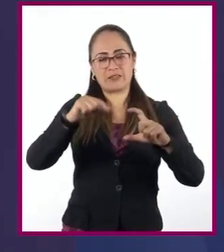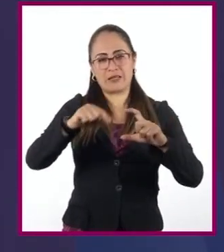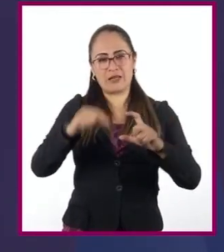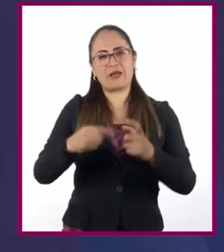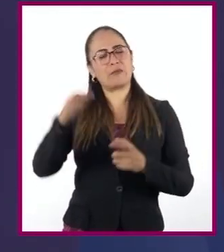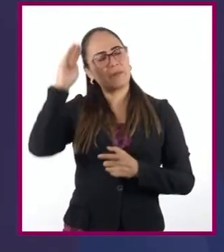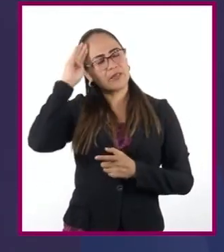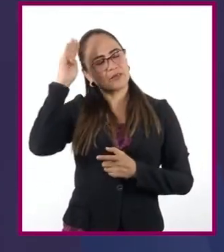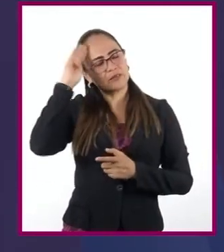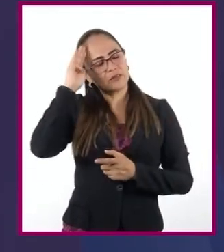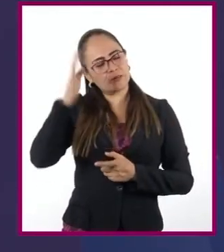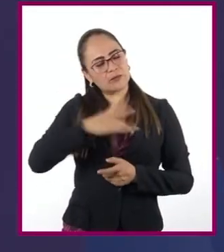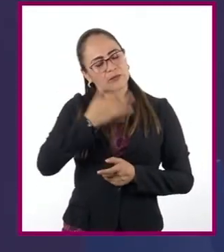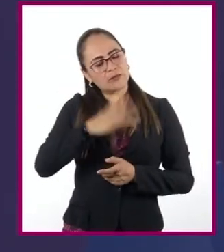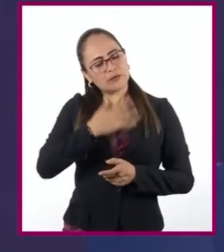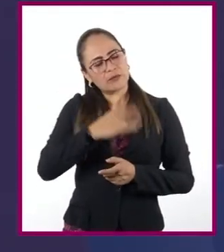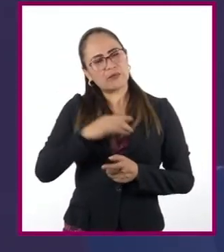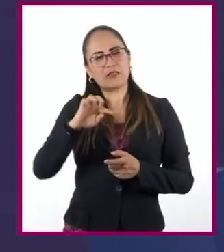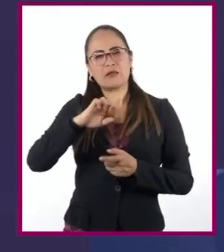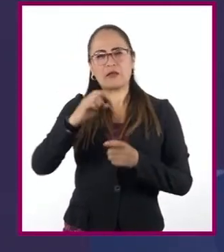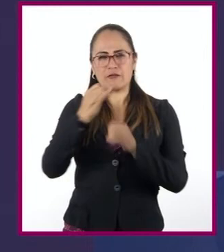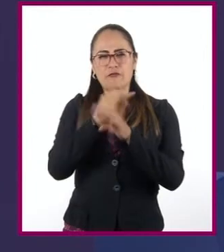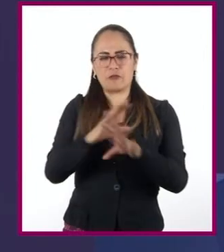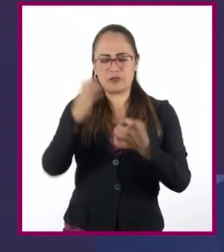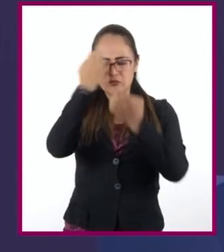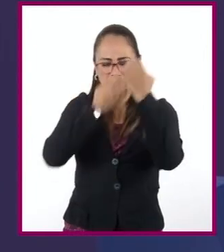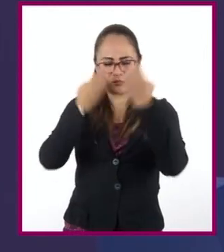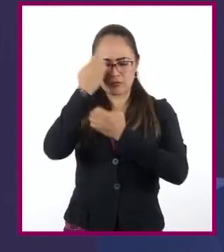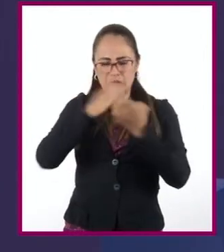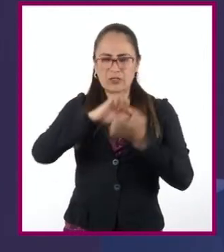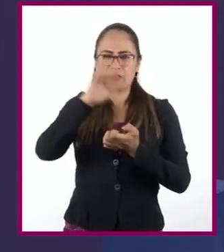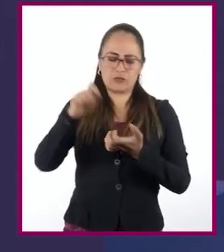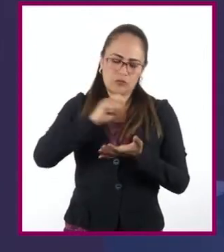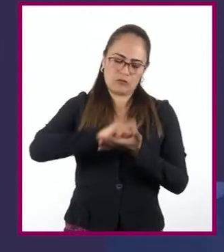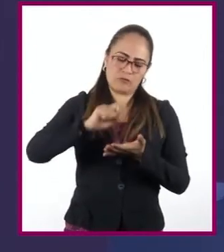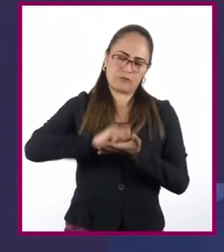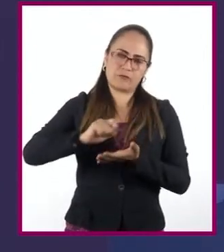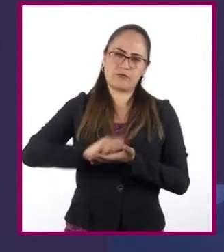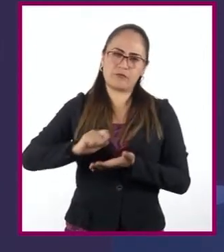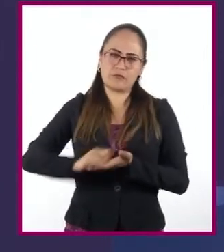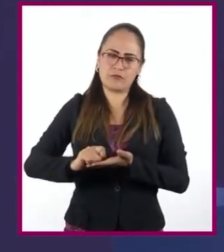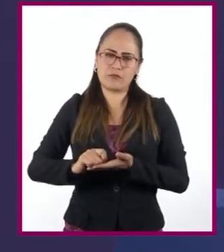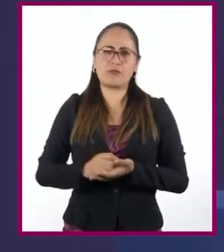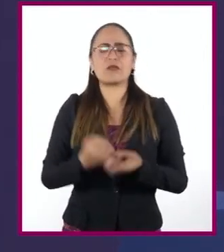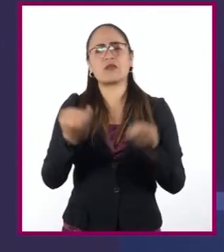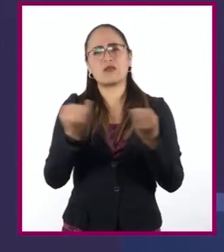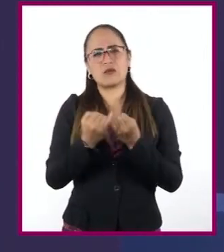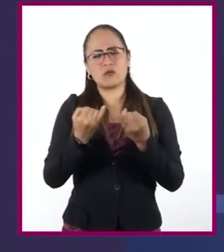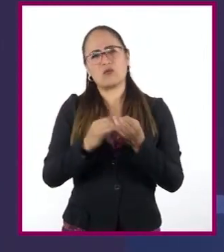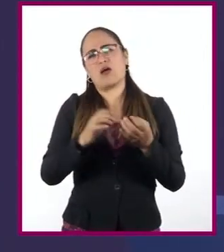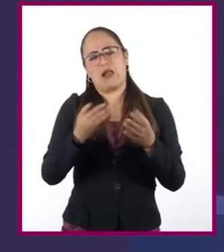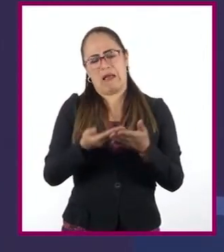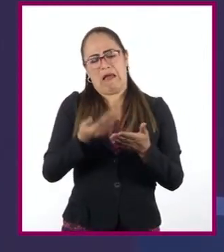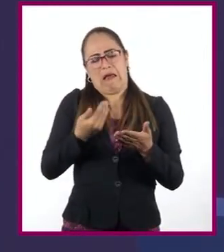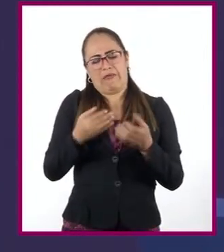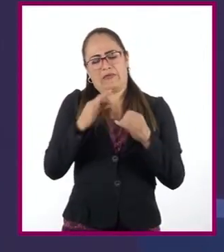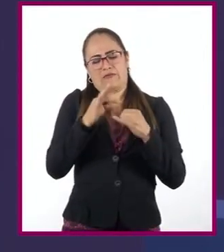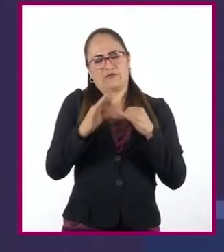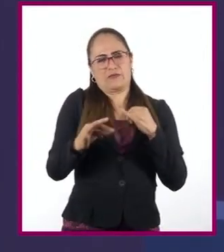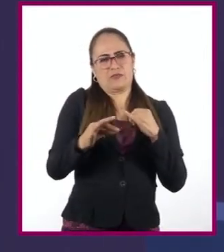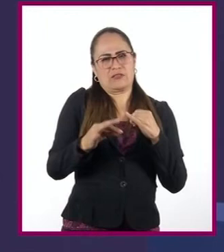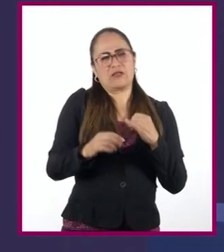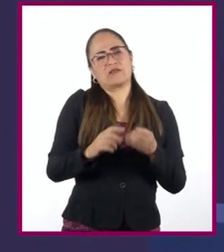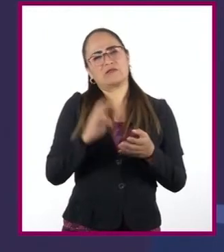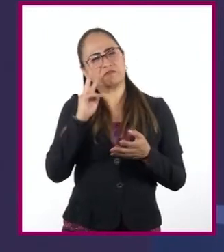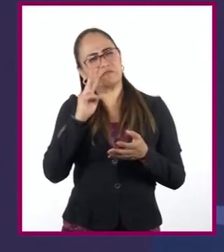sus reflexiones a partir del análisis de los resultados. Pueden apoyarse de las conclusiones preliminares.